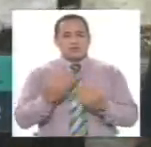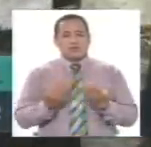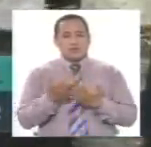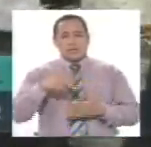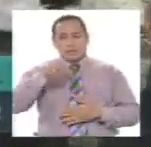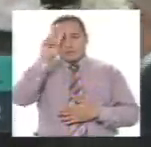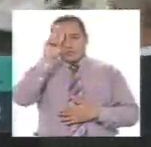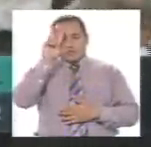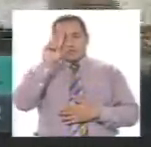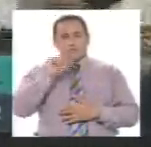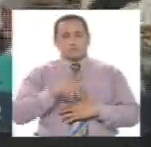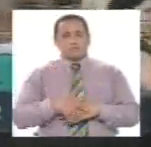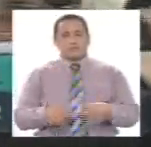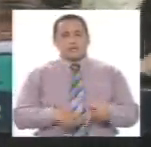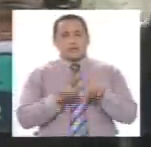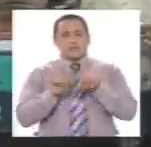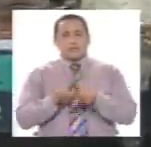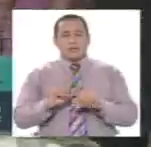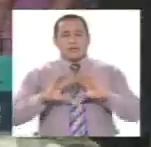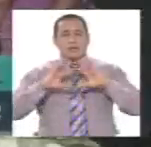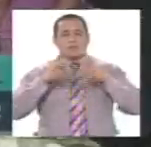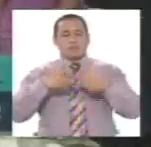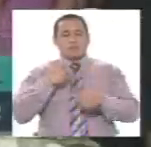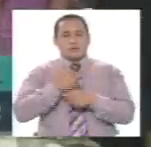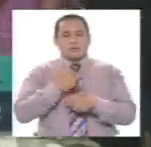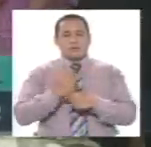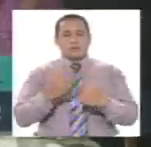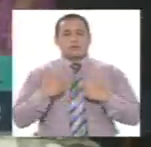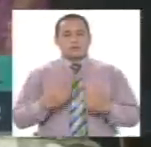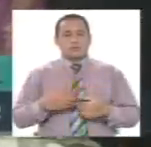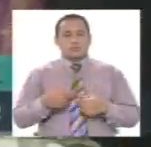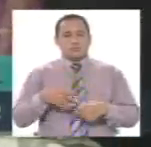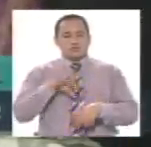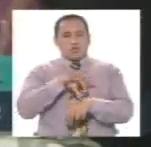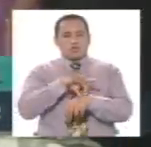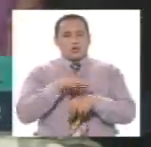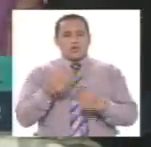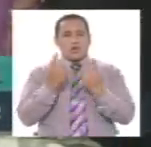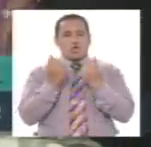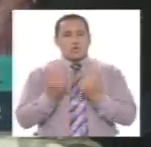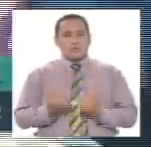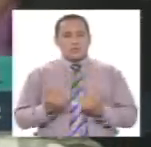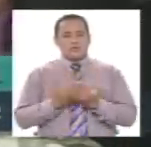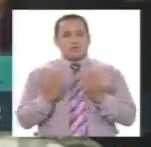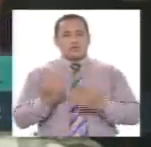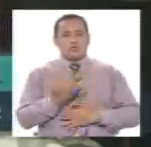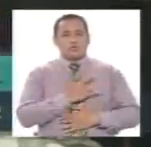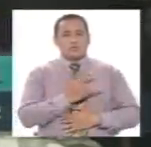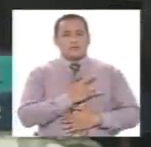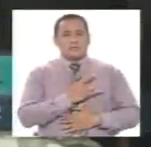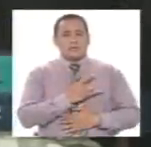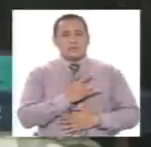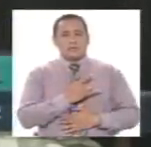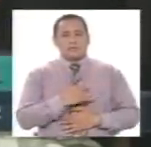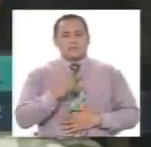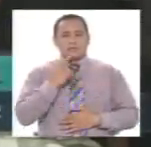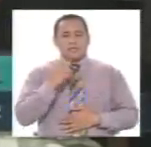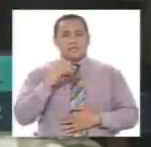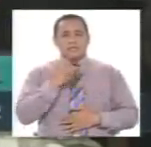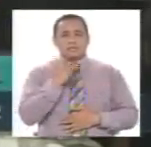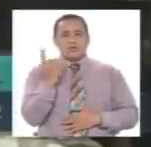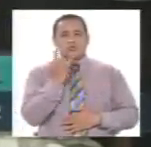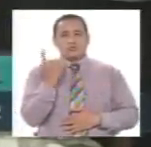Perú como en el mundo. Cuenta con un doctorado de economía en la Universidad de